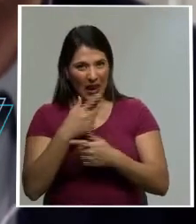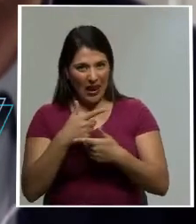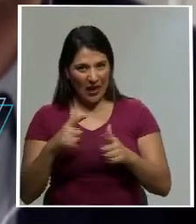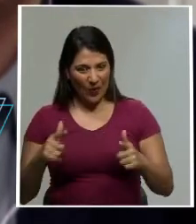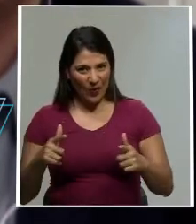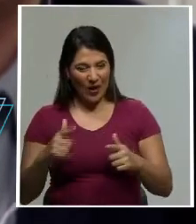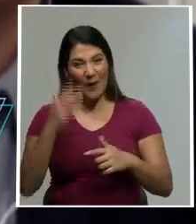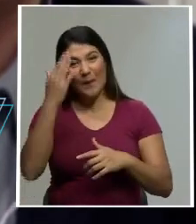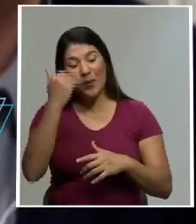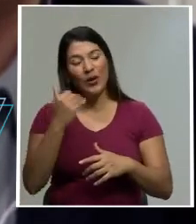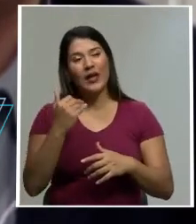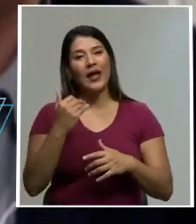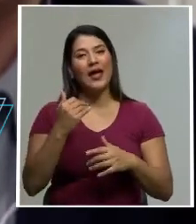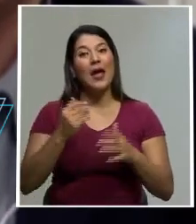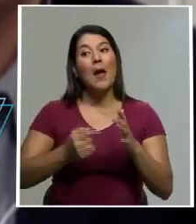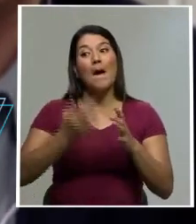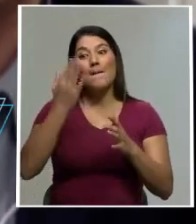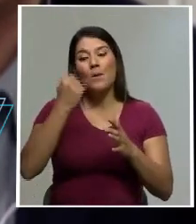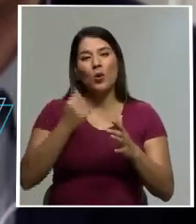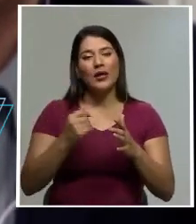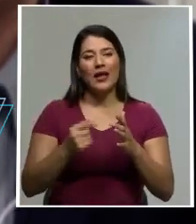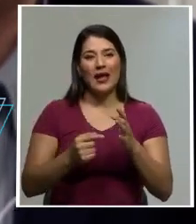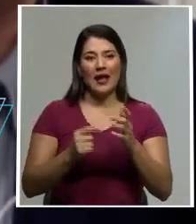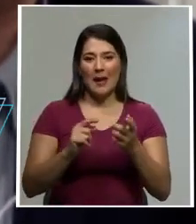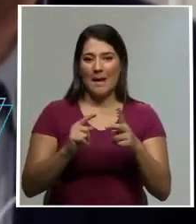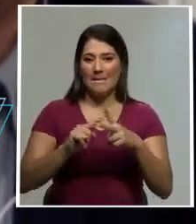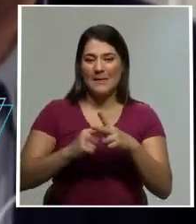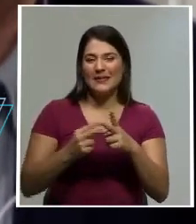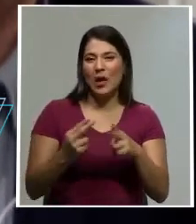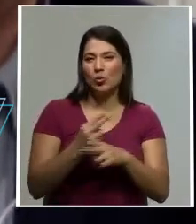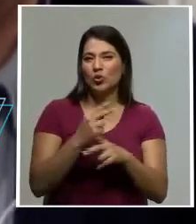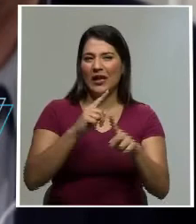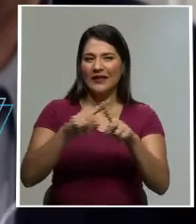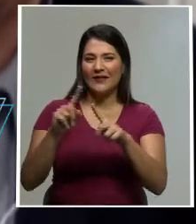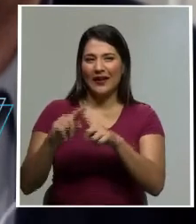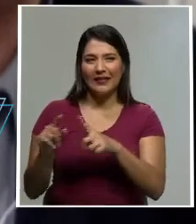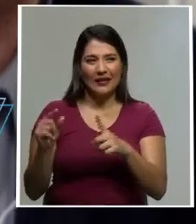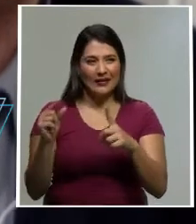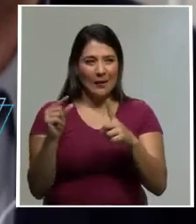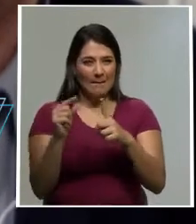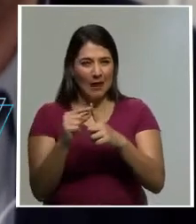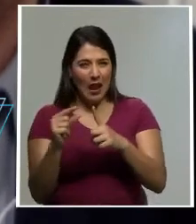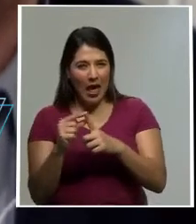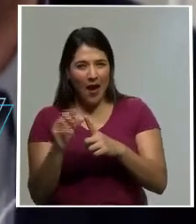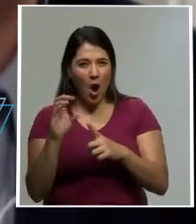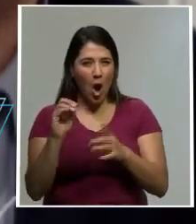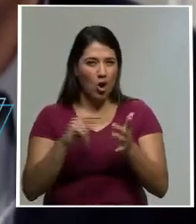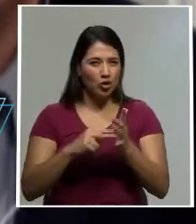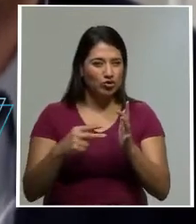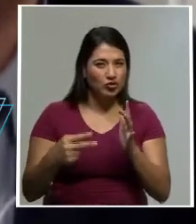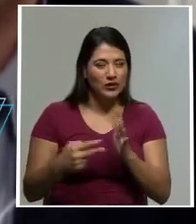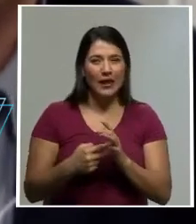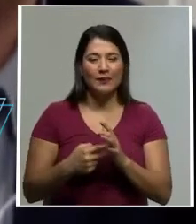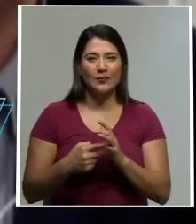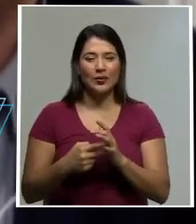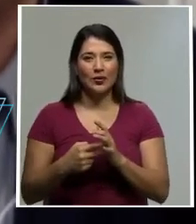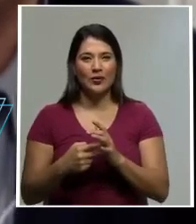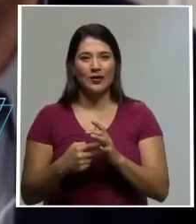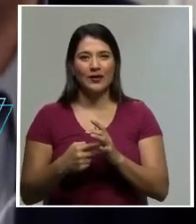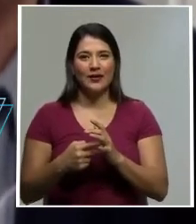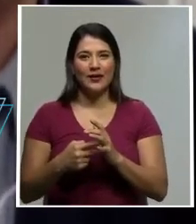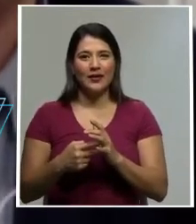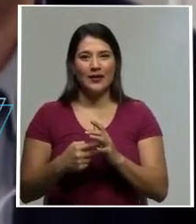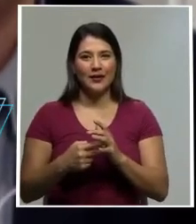lenguaje empieza a permearse de esos términos chicanos y uno aparta la troca en